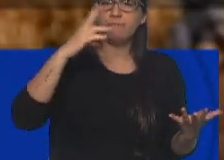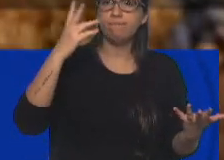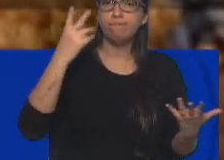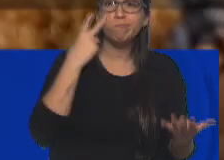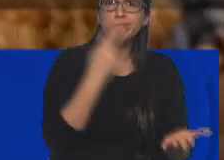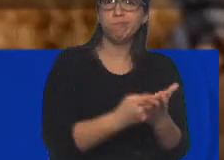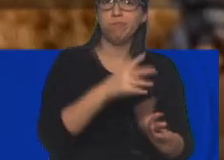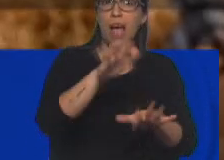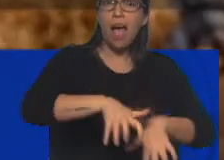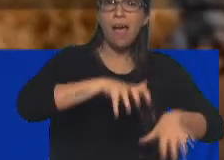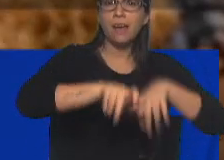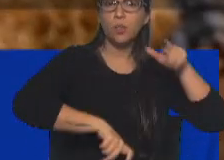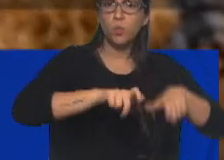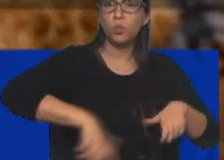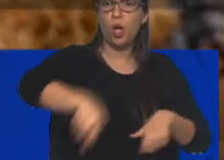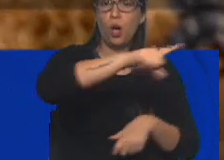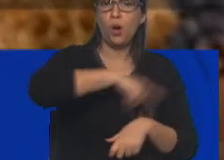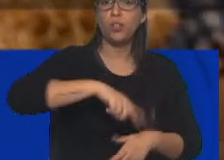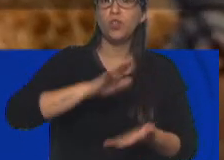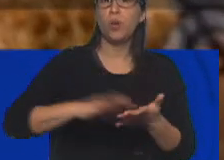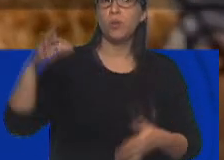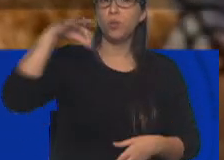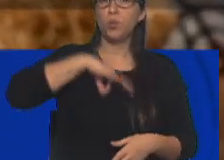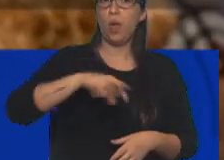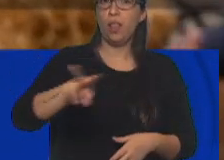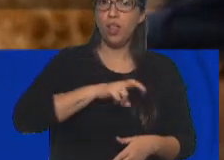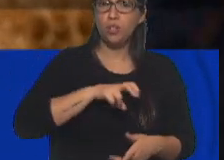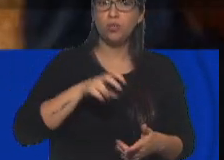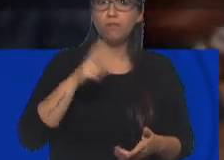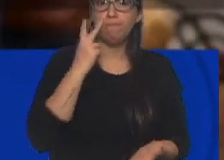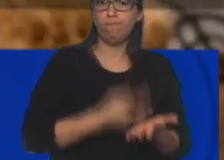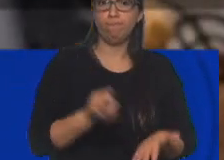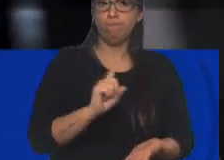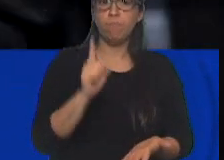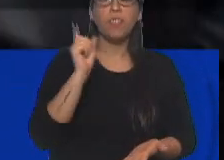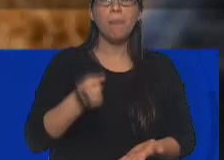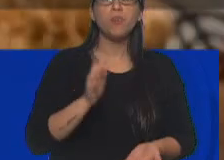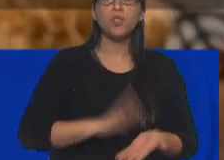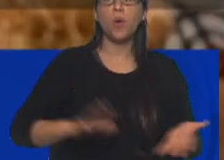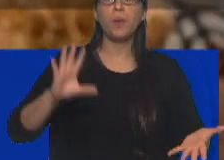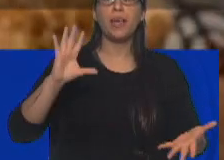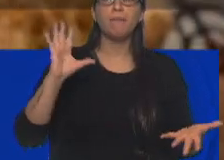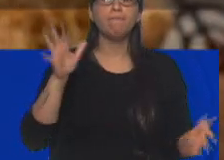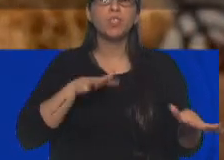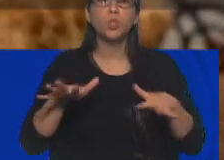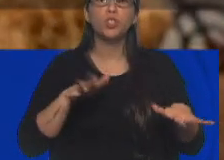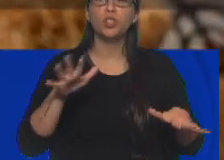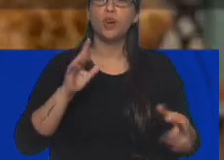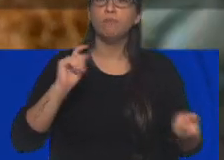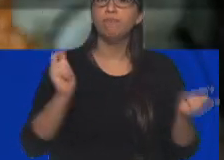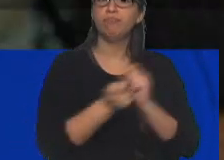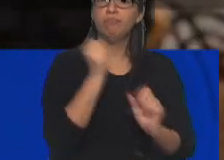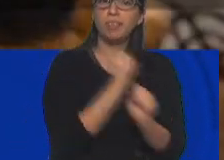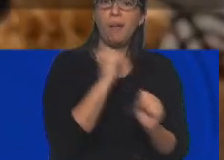dans une non-reconnaissance au niveau des agriculteurs, au niveau de leurs revenus, mais aussi au niveau du climat, au niveau de la